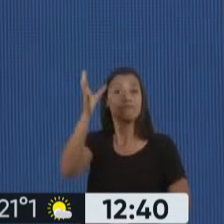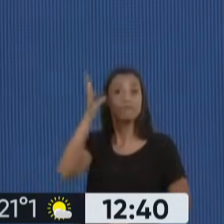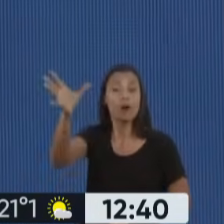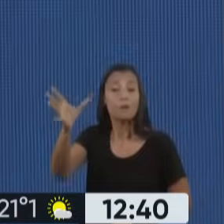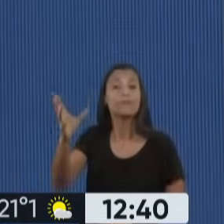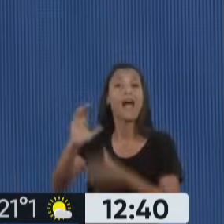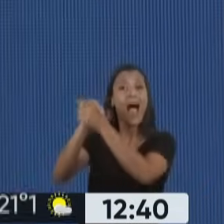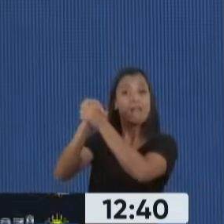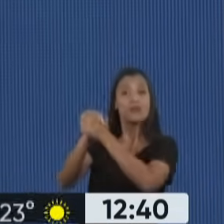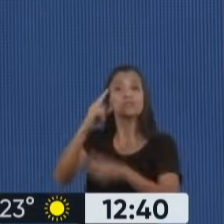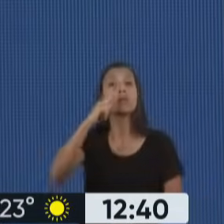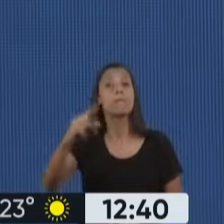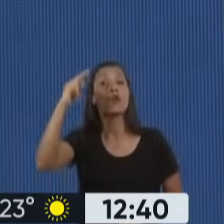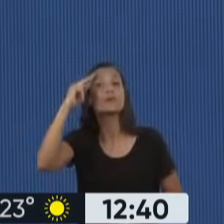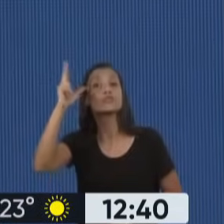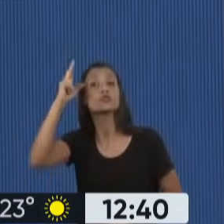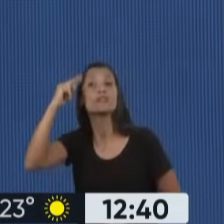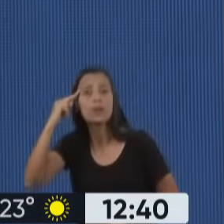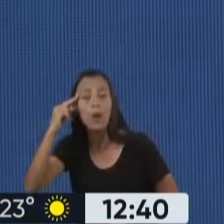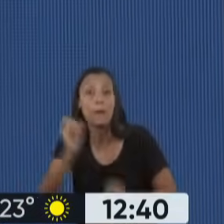año 1989.